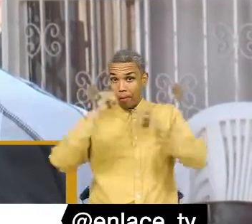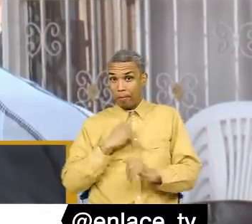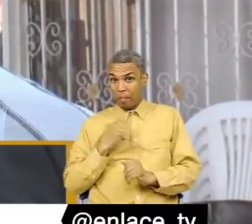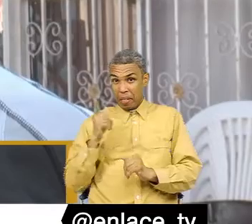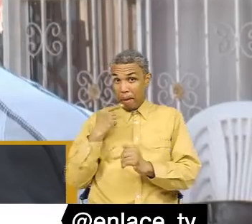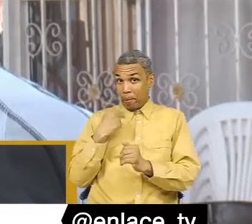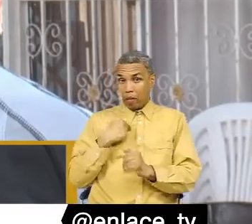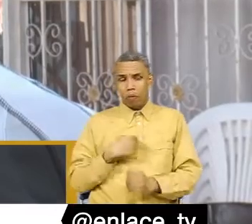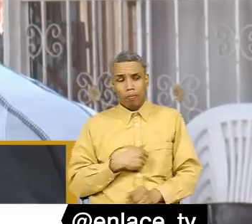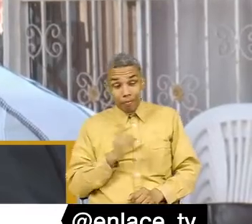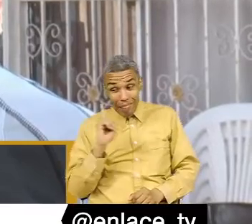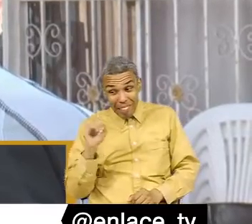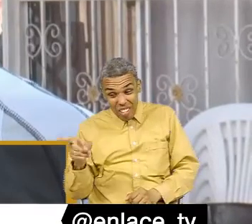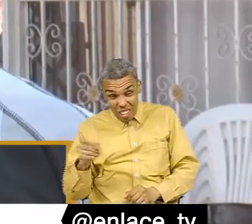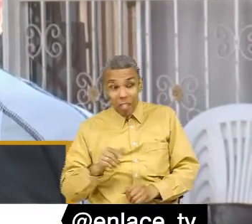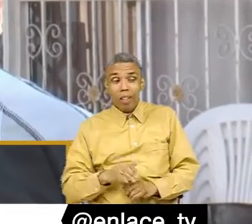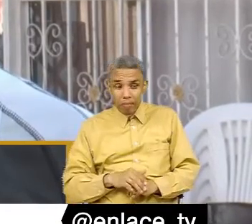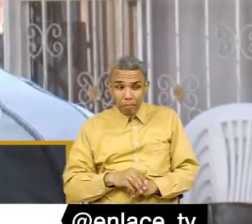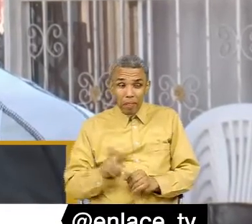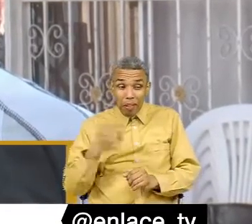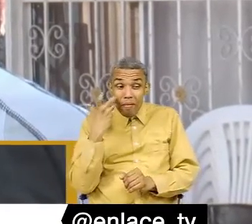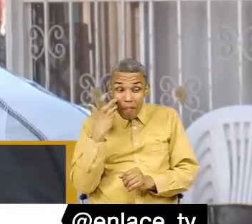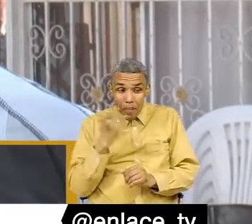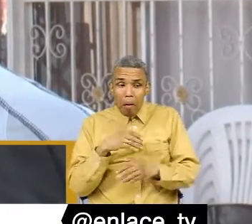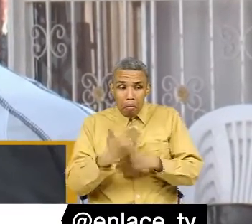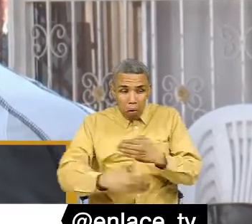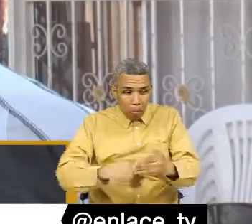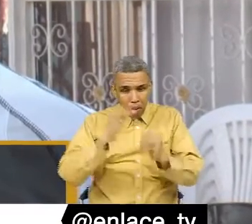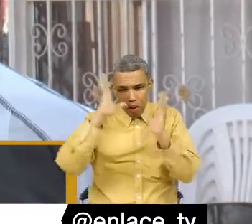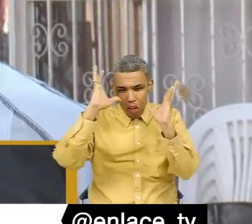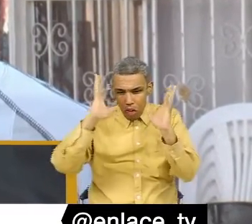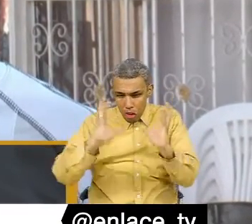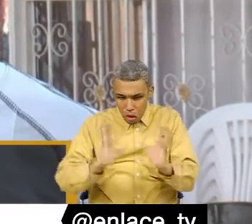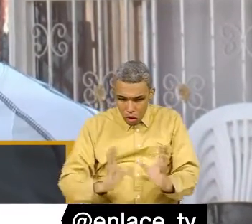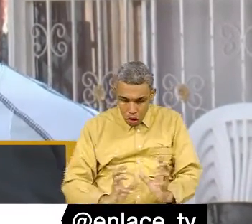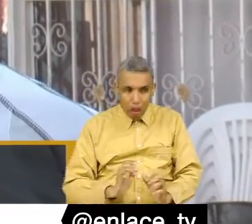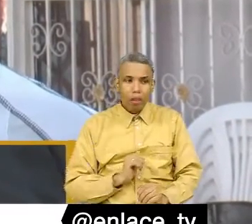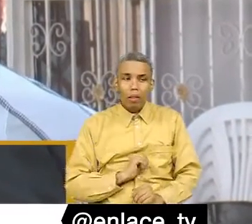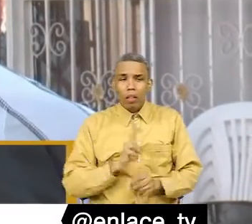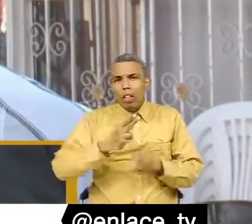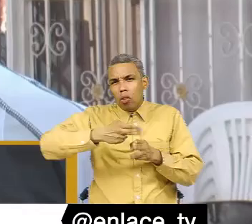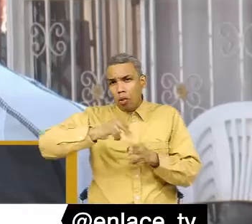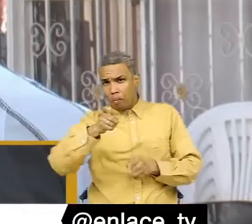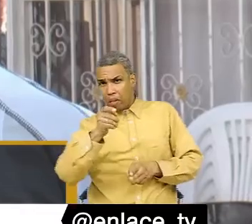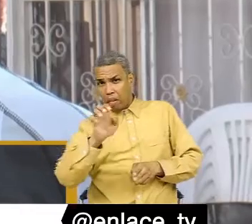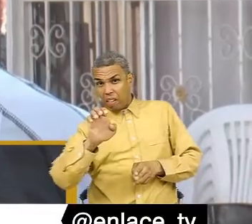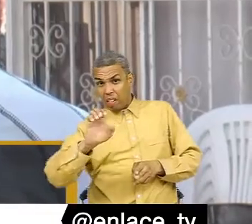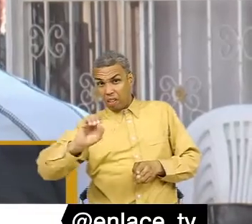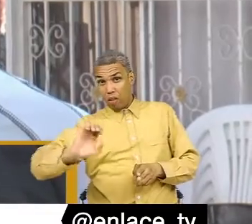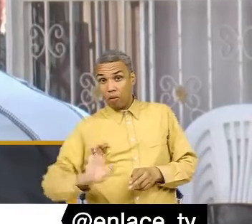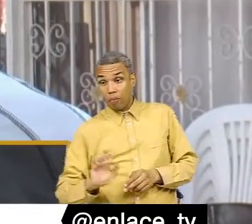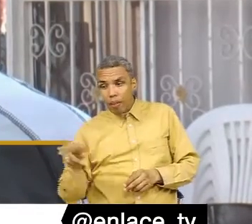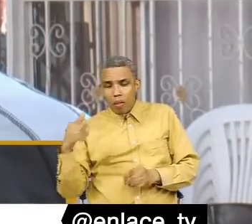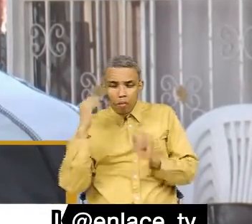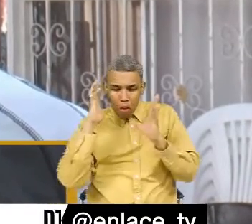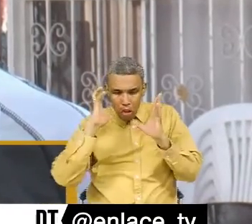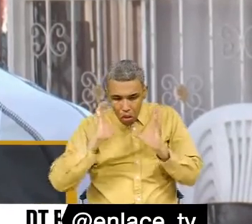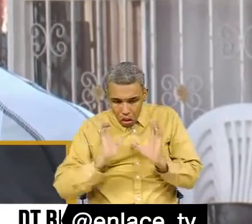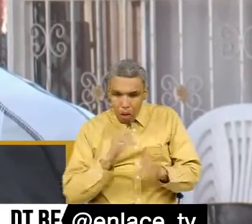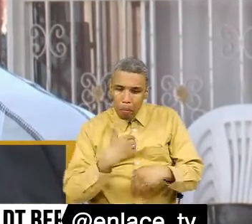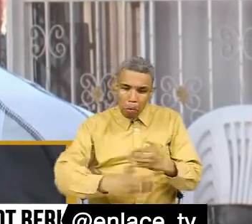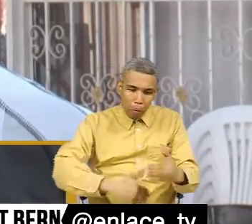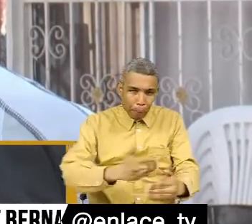Es un síndrome degenerativo. Es una enfermedad que clínicamente se conoce como enfermedades huérfanas, es decir, son